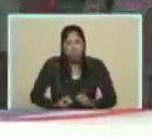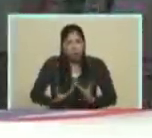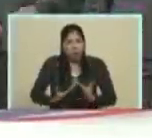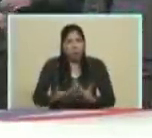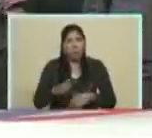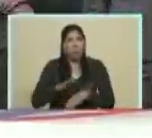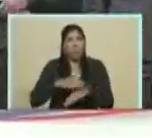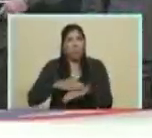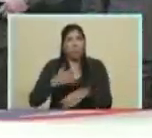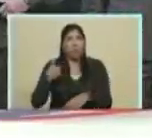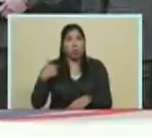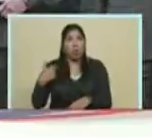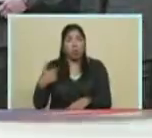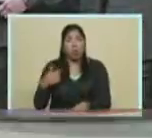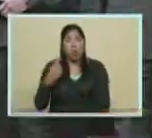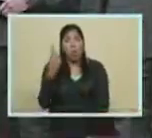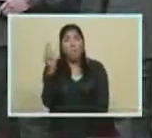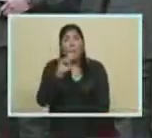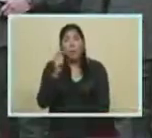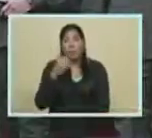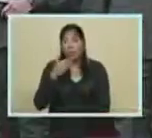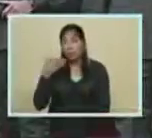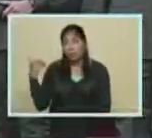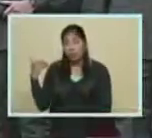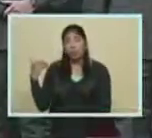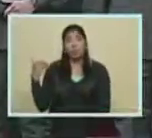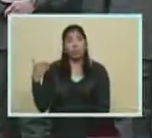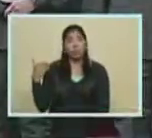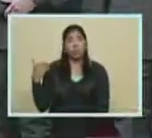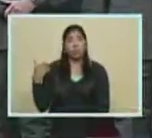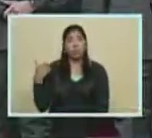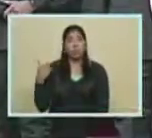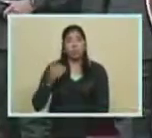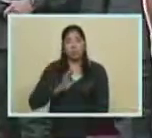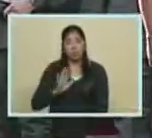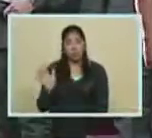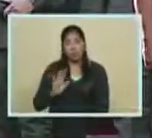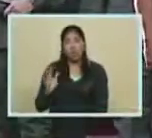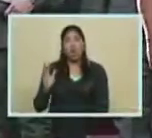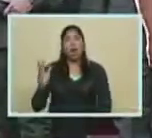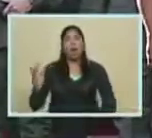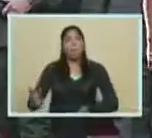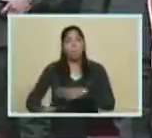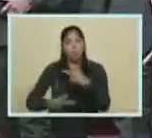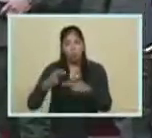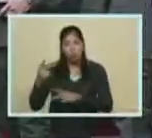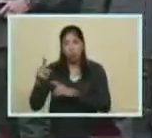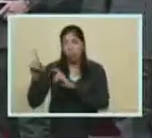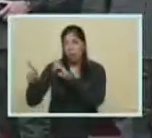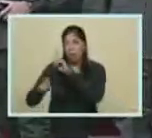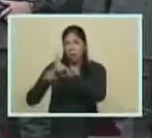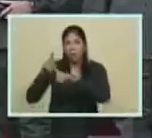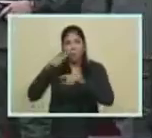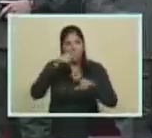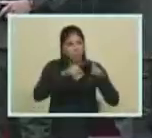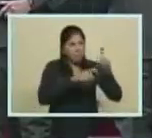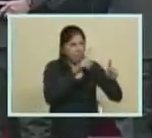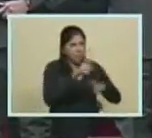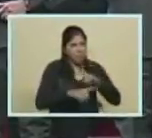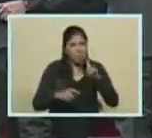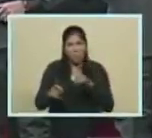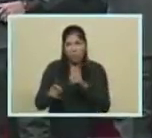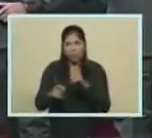porque el llamado que hice hace un mes para que se diera un proceso de consulta y